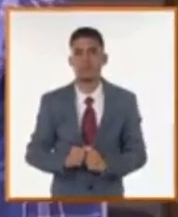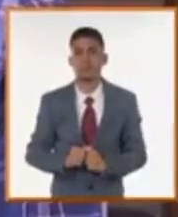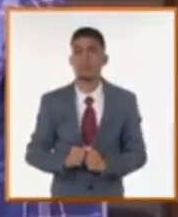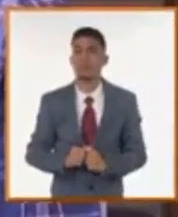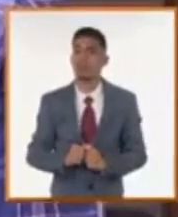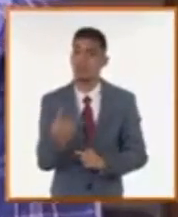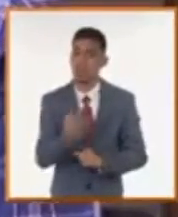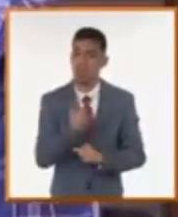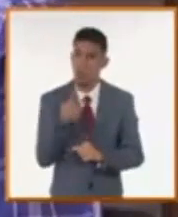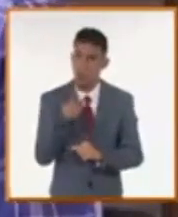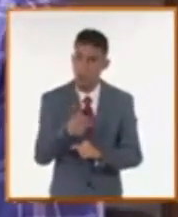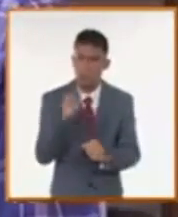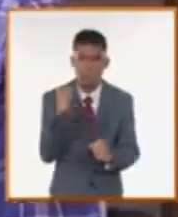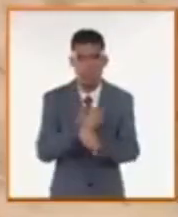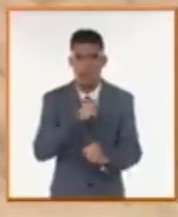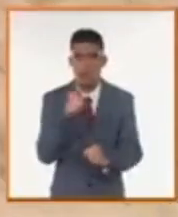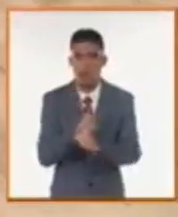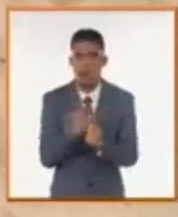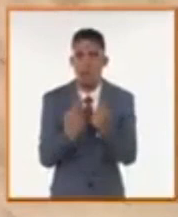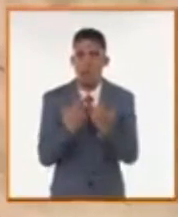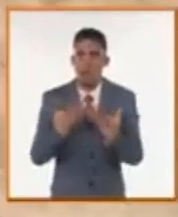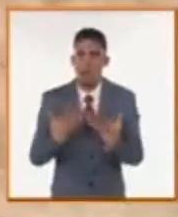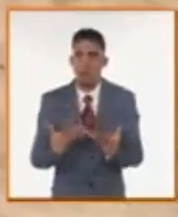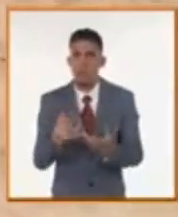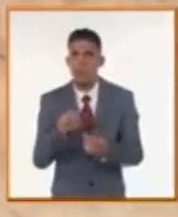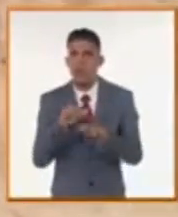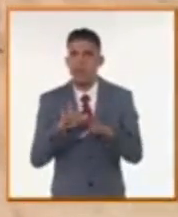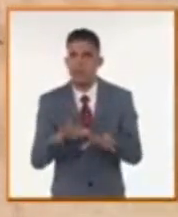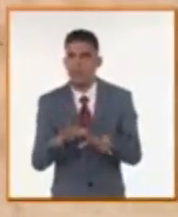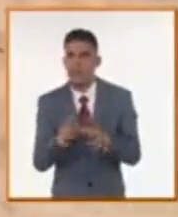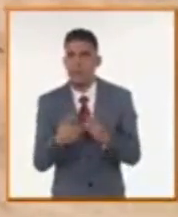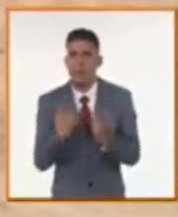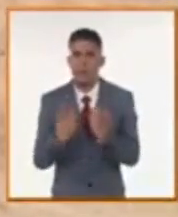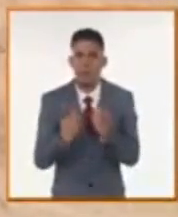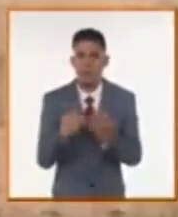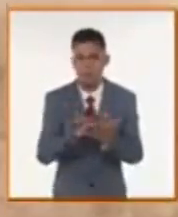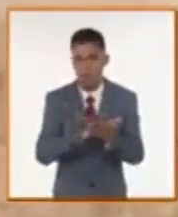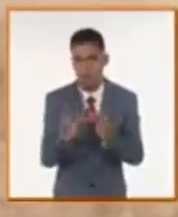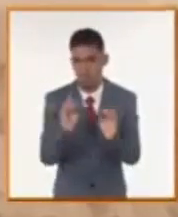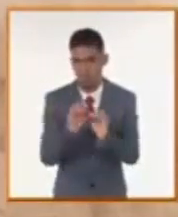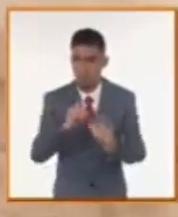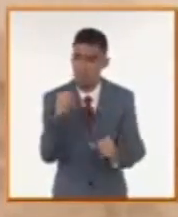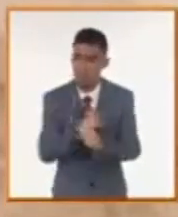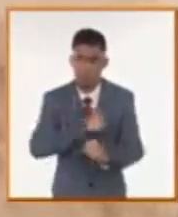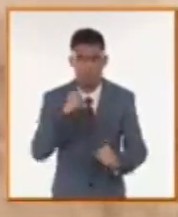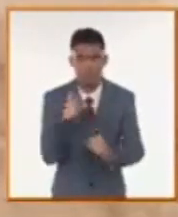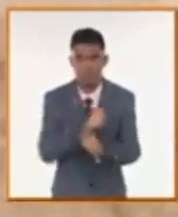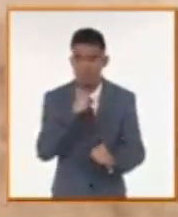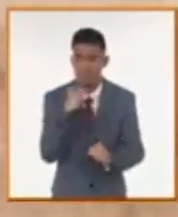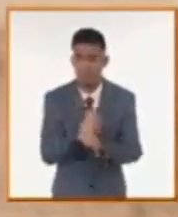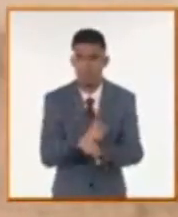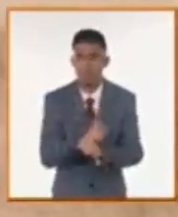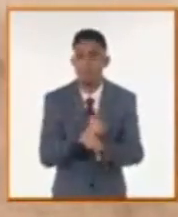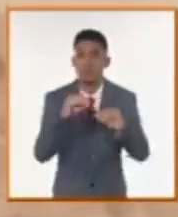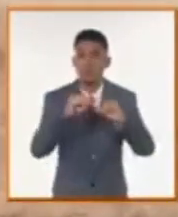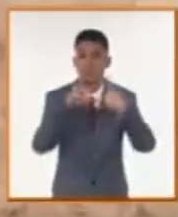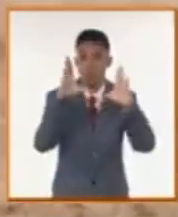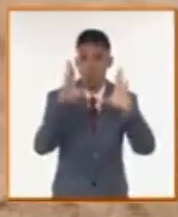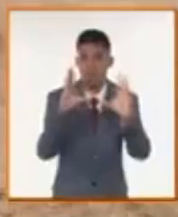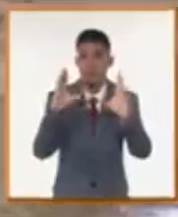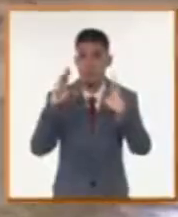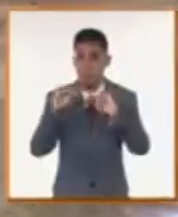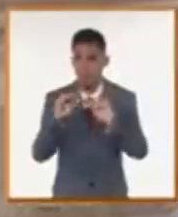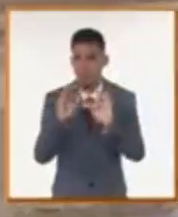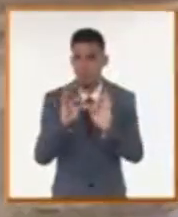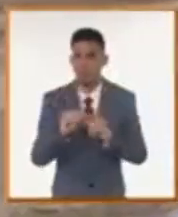noche, madrugada, ahí no se descansaba, estaban cumpliendo también otra de las visiones estratégicas del comandante en jefe, que era